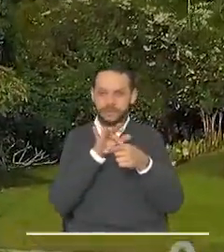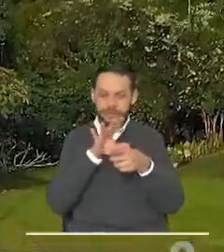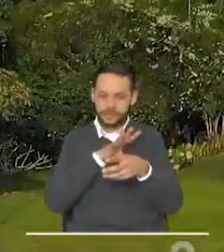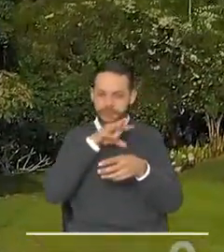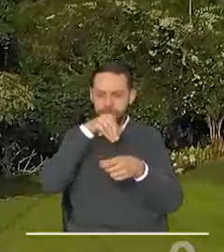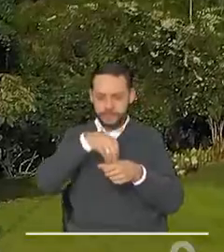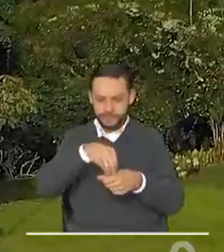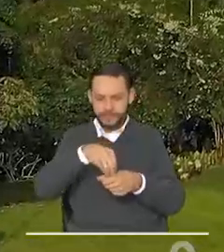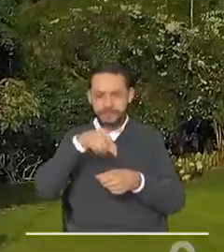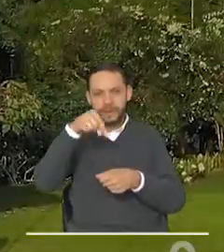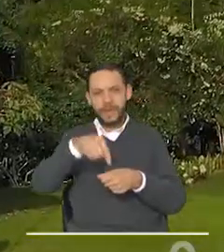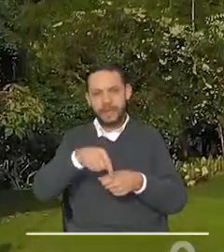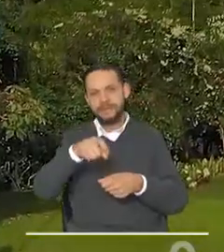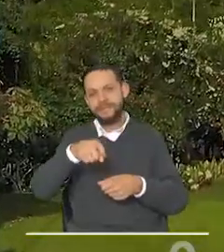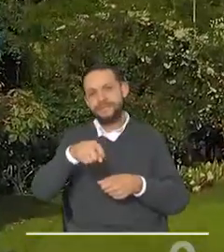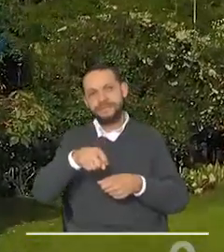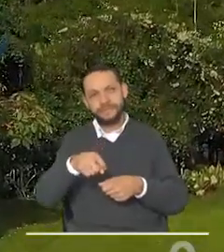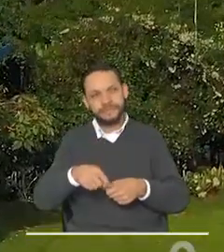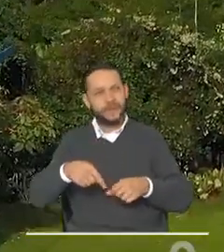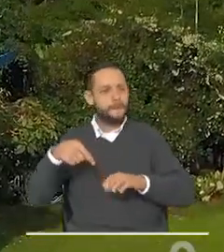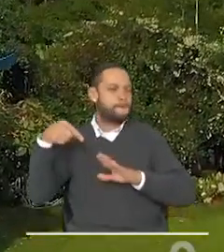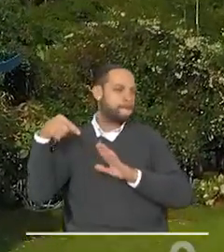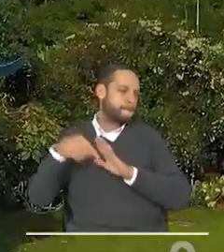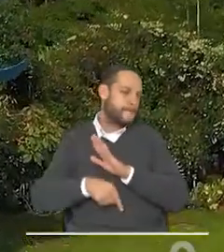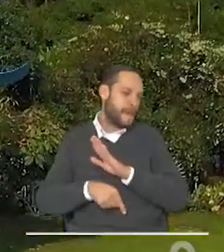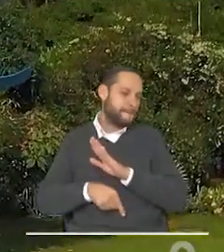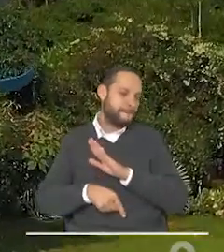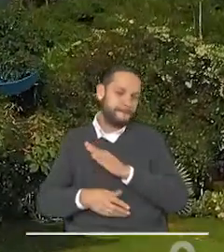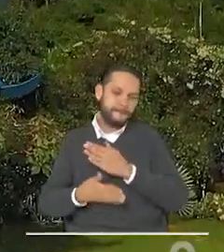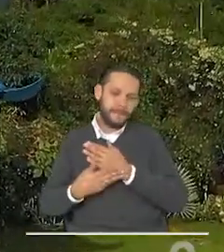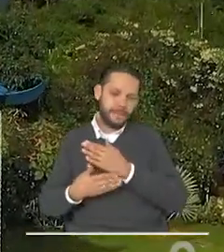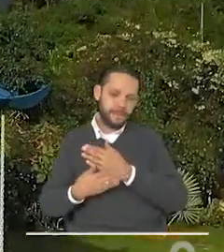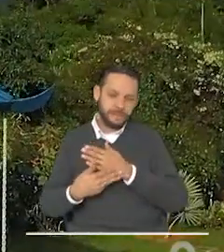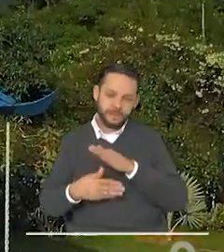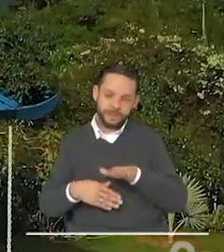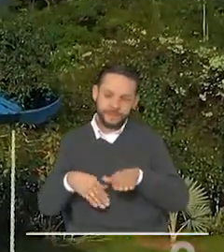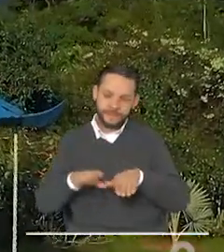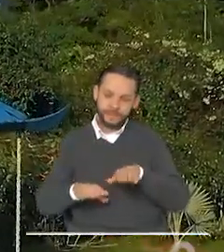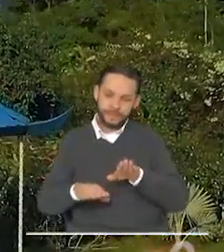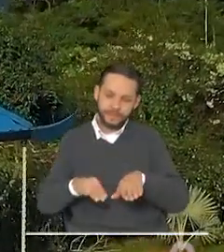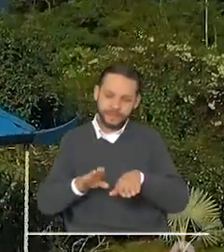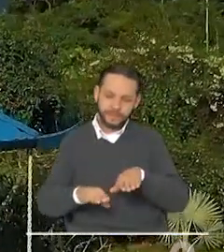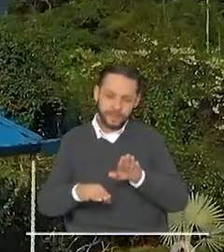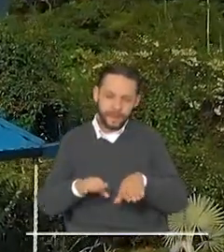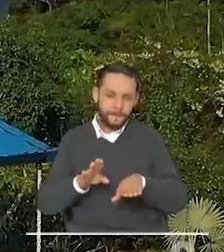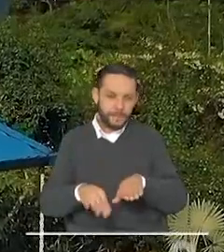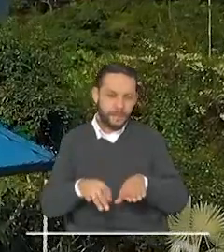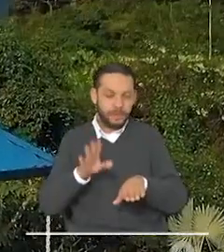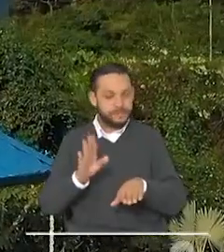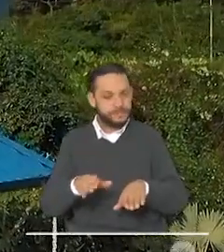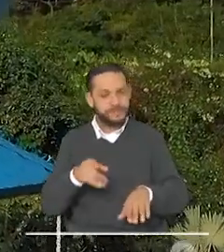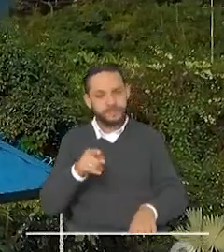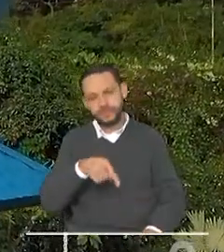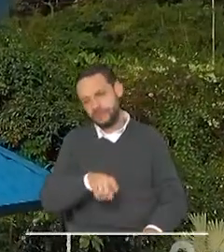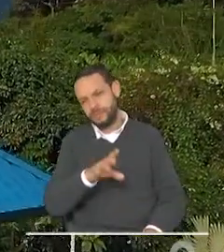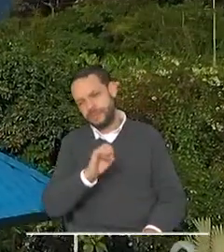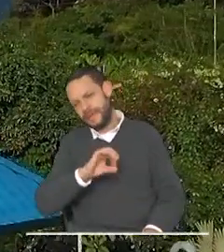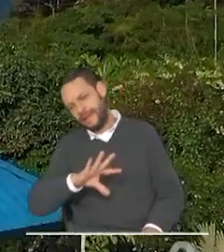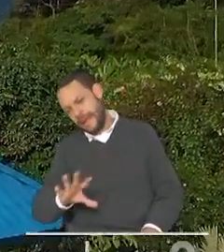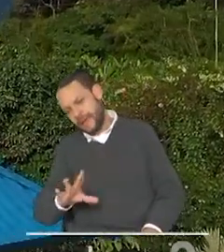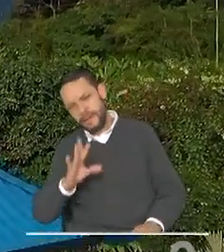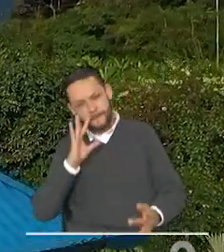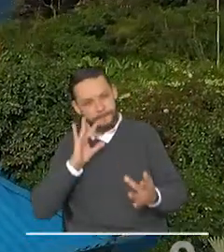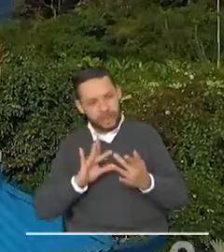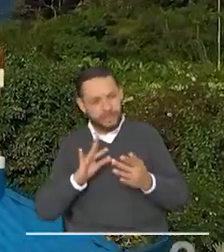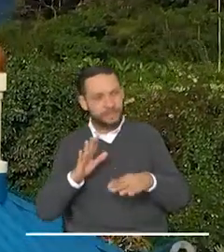en los parques a ahondar en la realidad de psíquicas es fundamentales y empezar a entender que sí claramente existen muchos síntomas